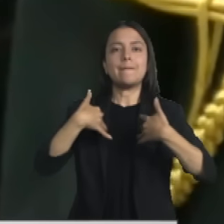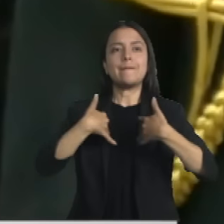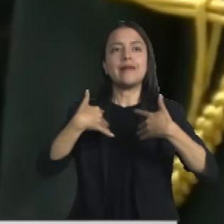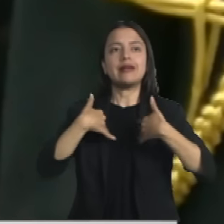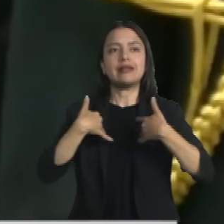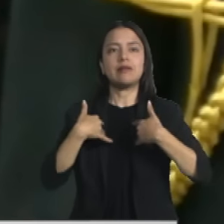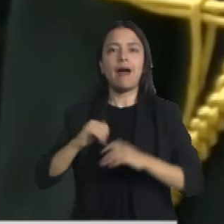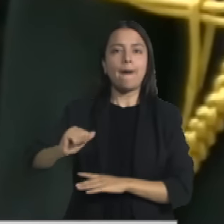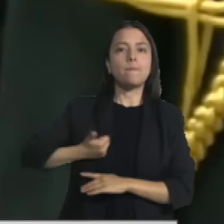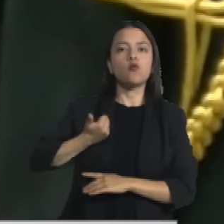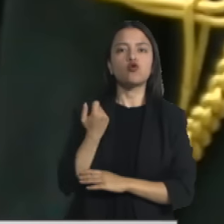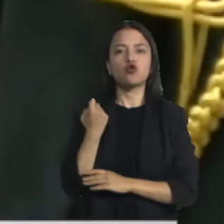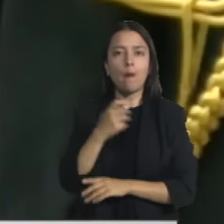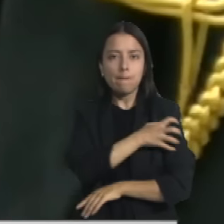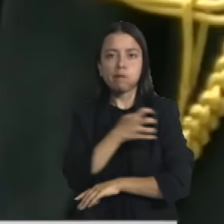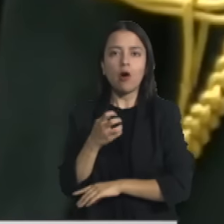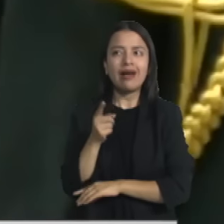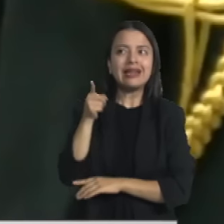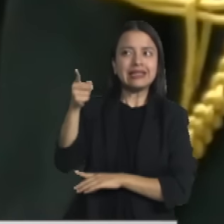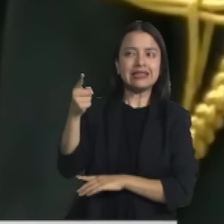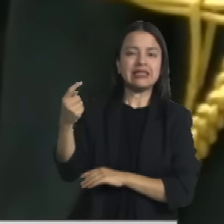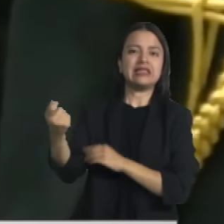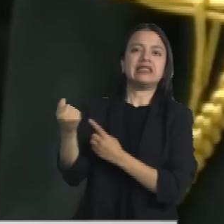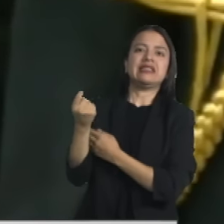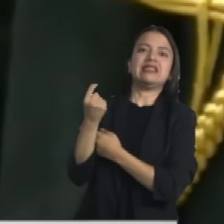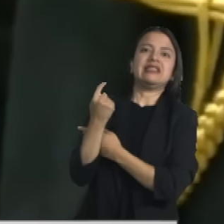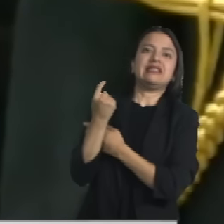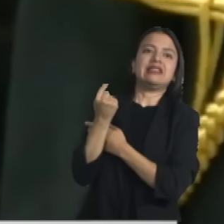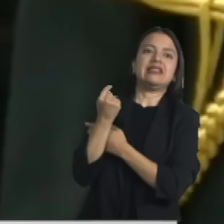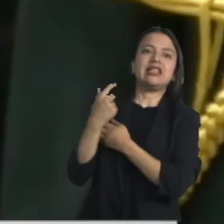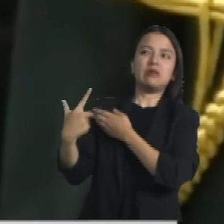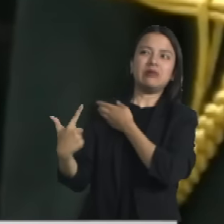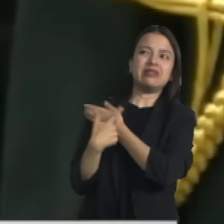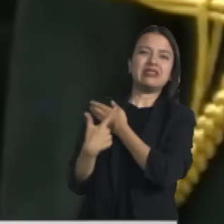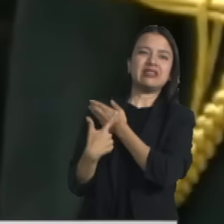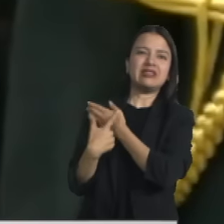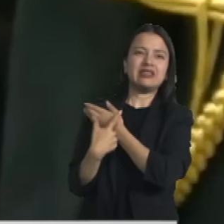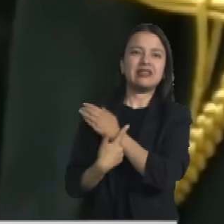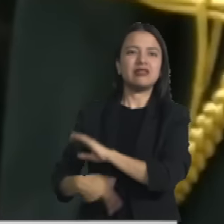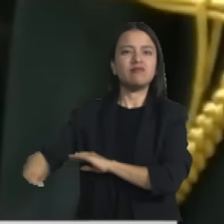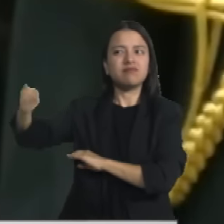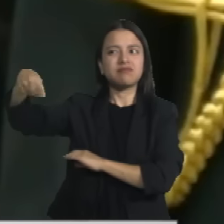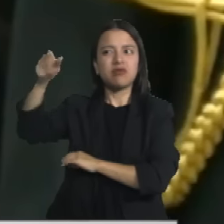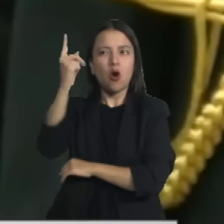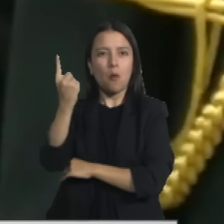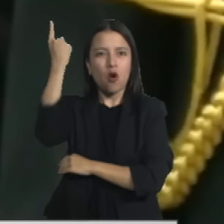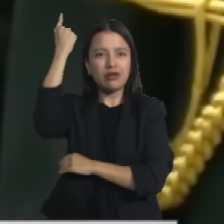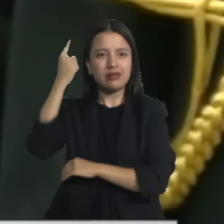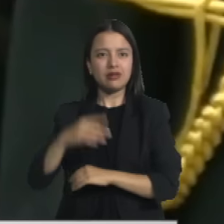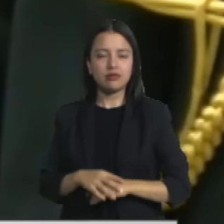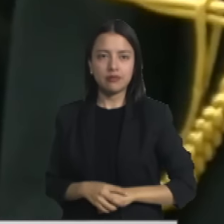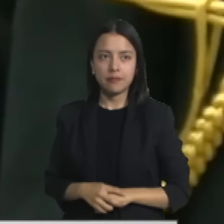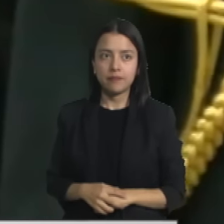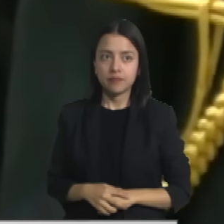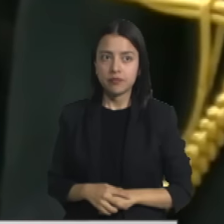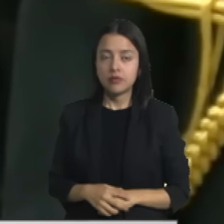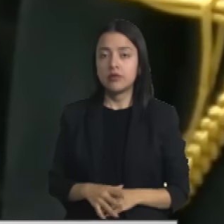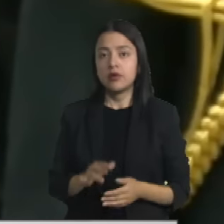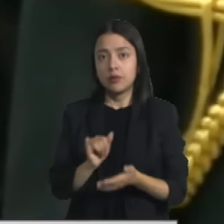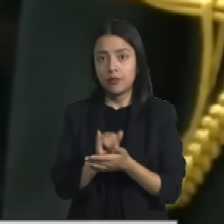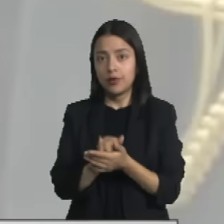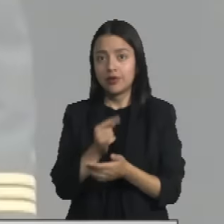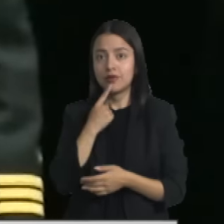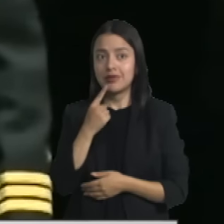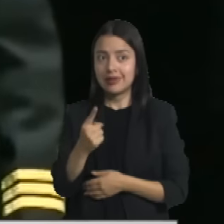de abuso de poder y hostigamiento para forzarla a dimitir y pidió que el mandatario evite delegarla temporalmente